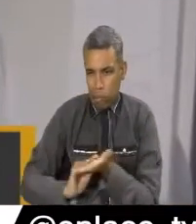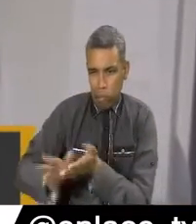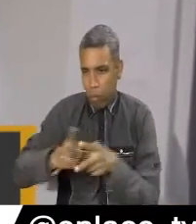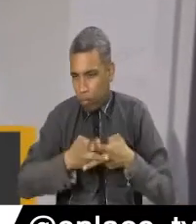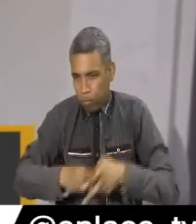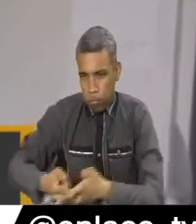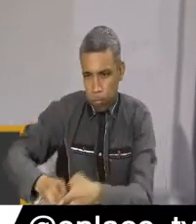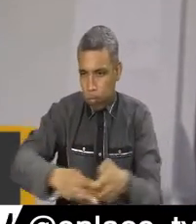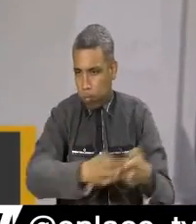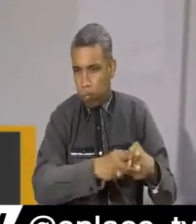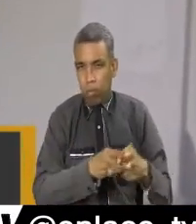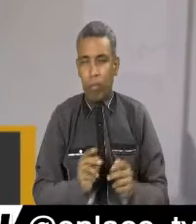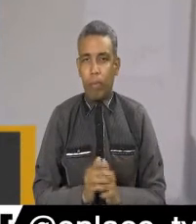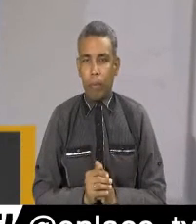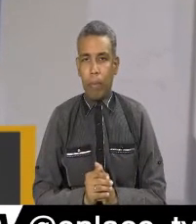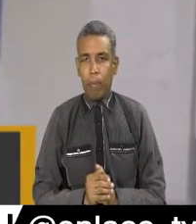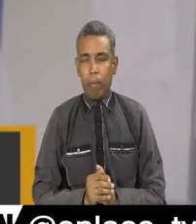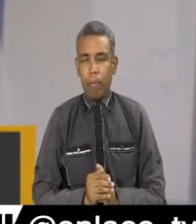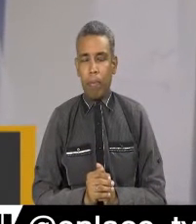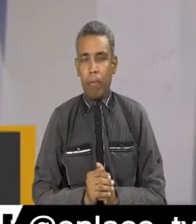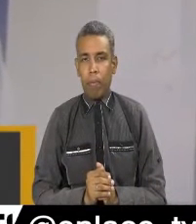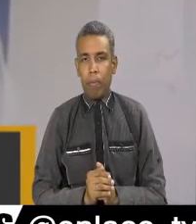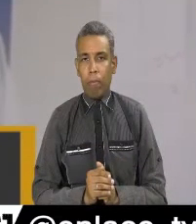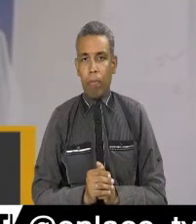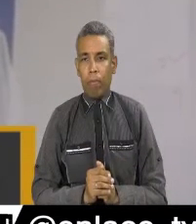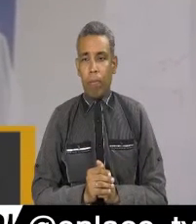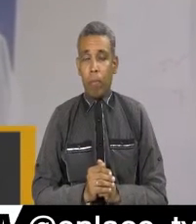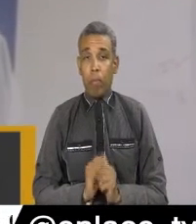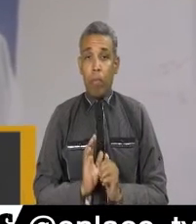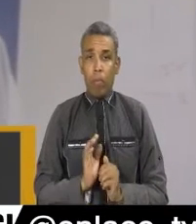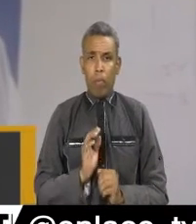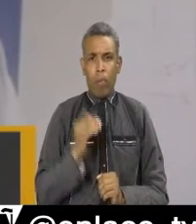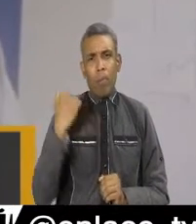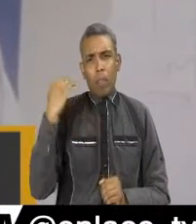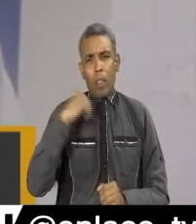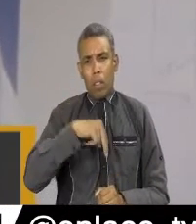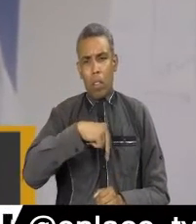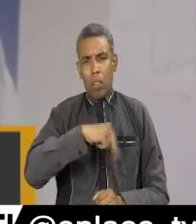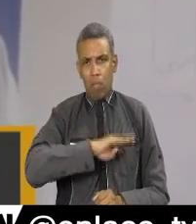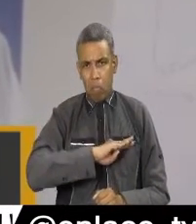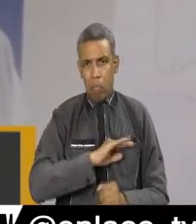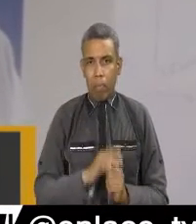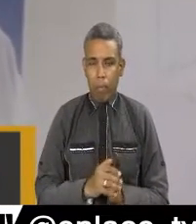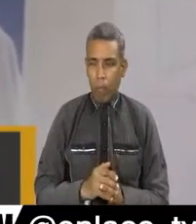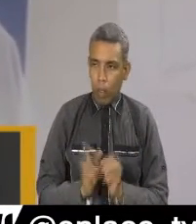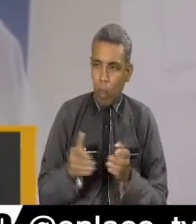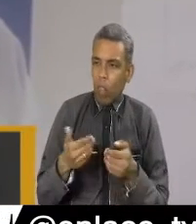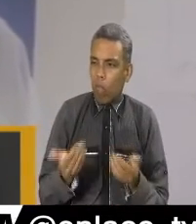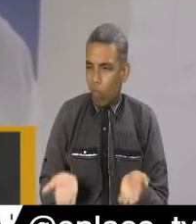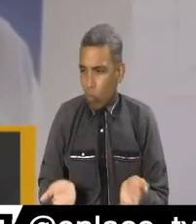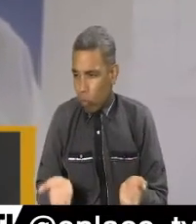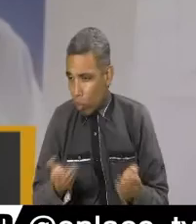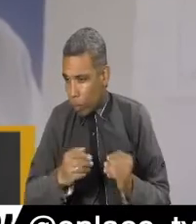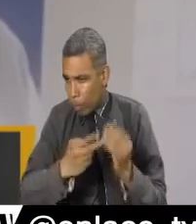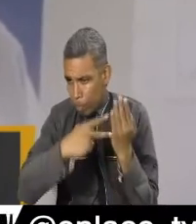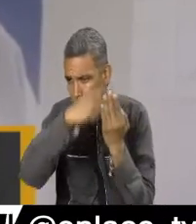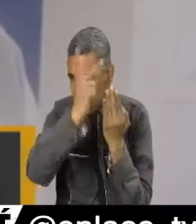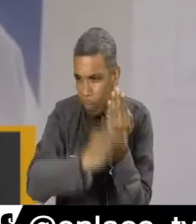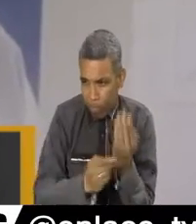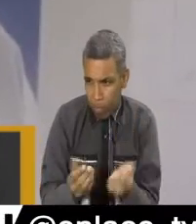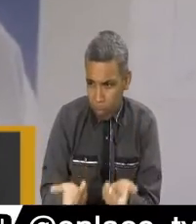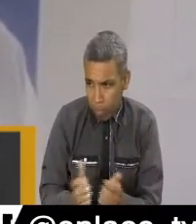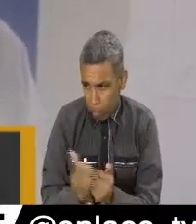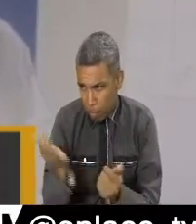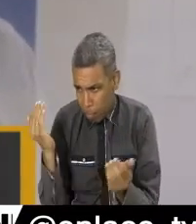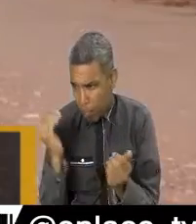unas reuniones previas con las alcaldías, con los entes de gobierno, donde ellos presentan los proyectos donde los cuales les interesaría